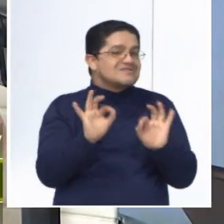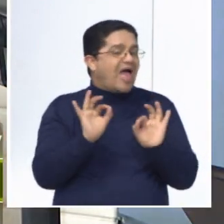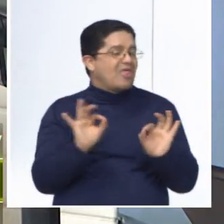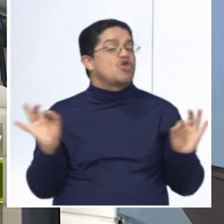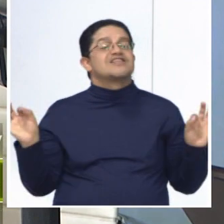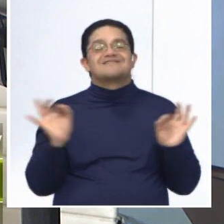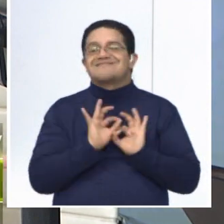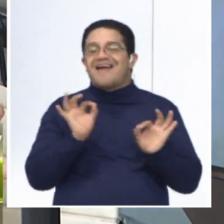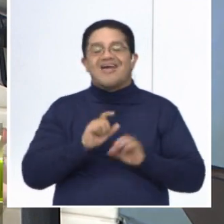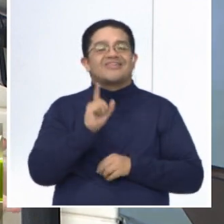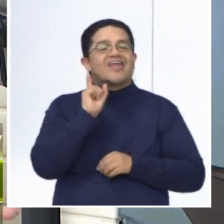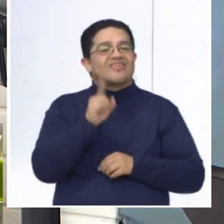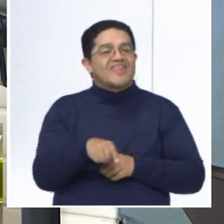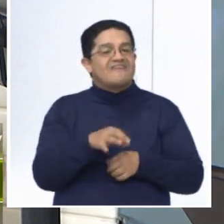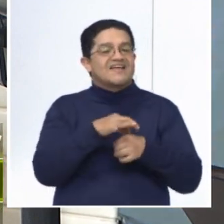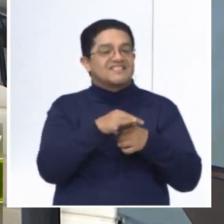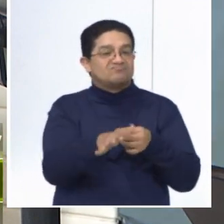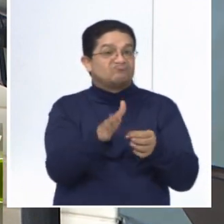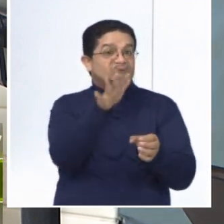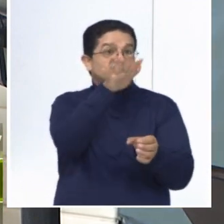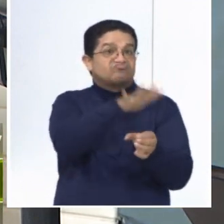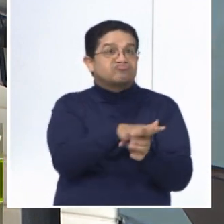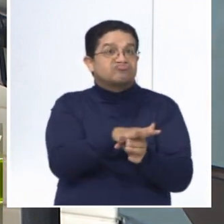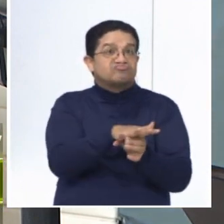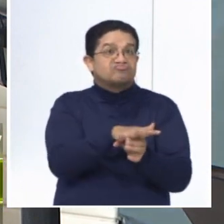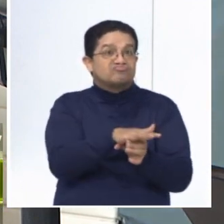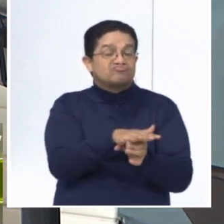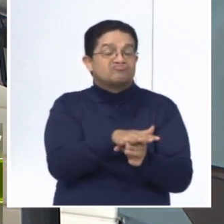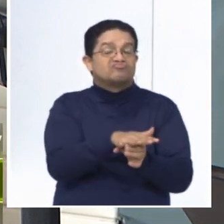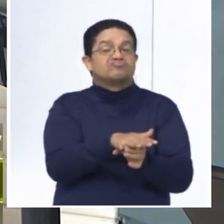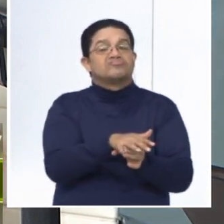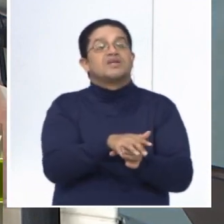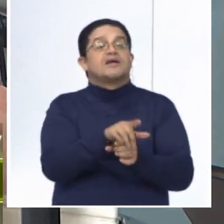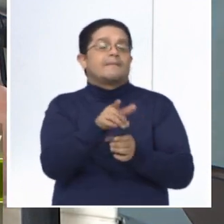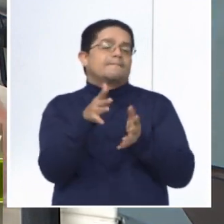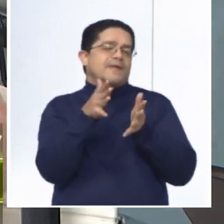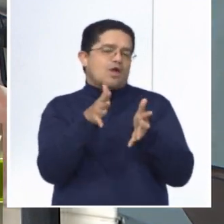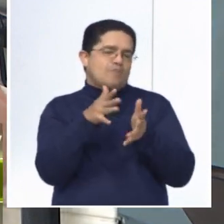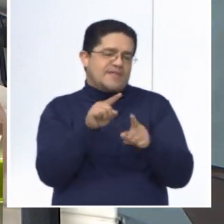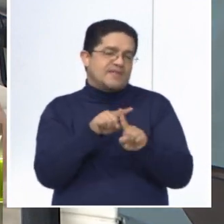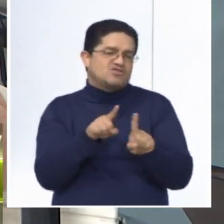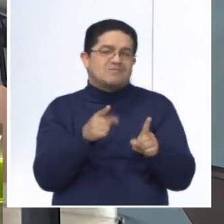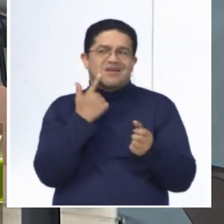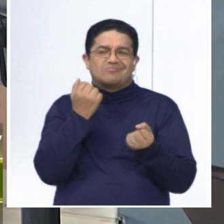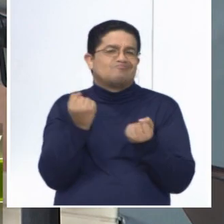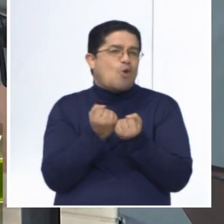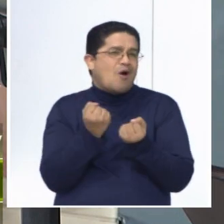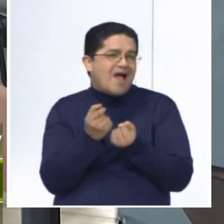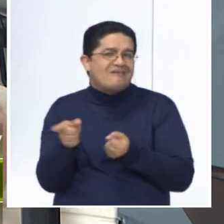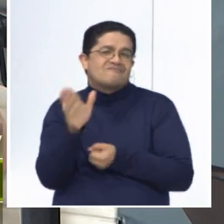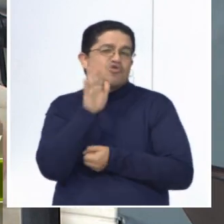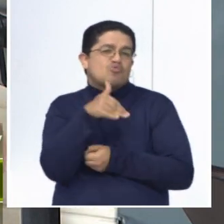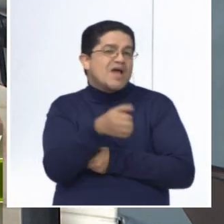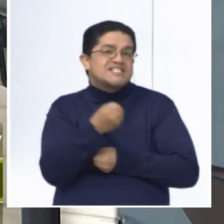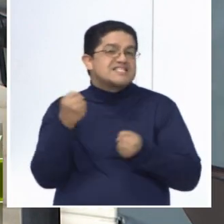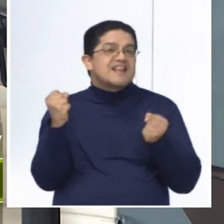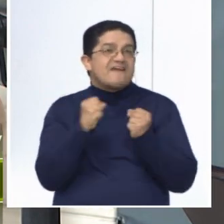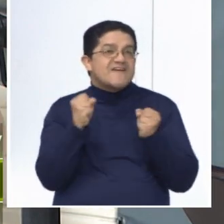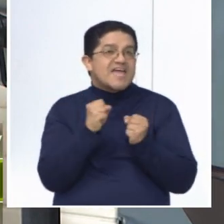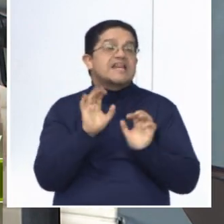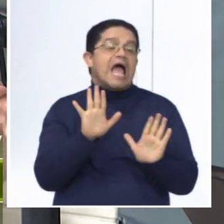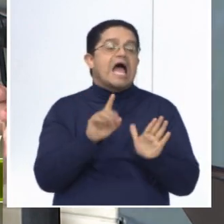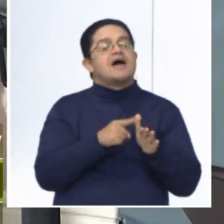se debería dejar de fuera de la nevera, ¿verdad? Entonces eso sería una recomendación. Pero bueno, es que no cabe, que no tengo nevera, se me dañó, lo que sea.